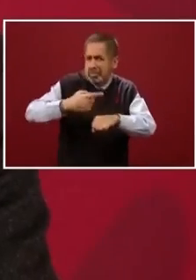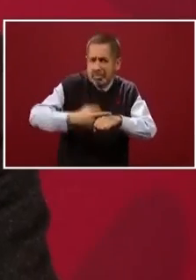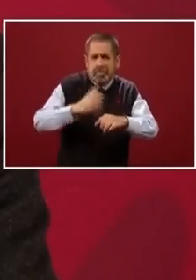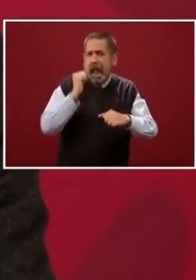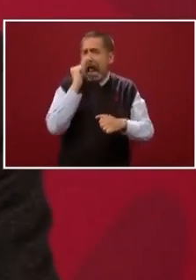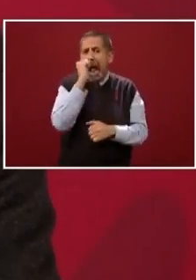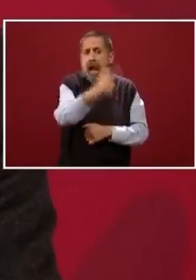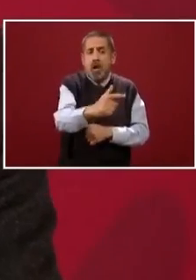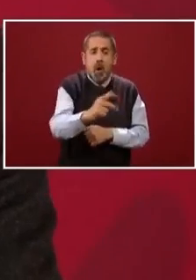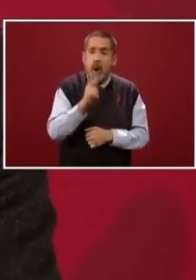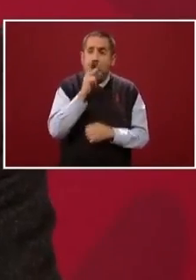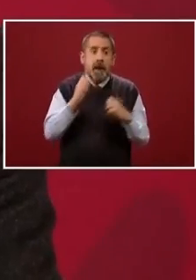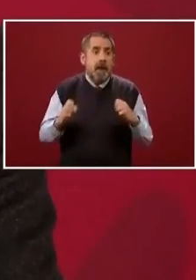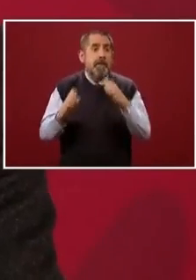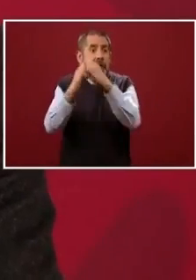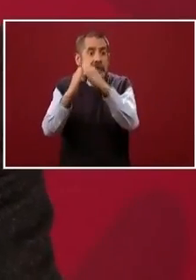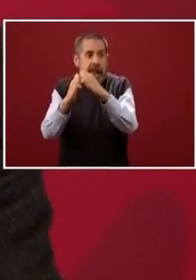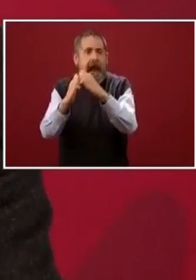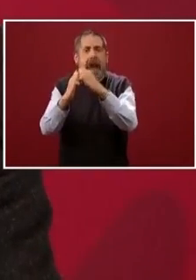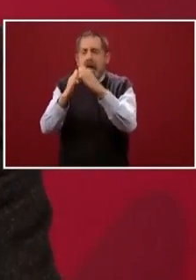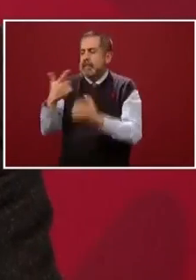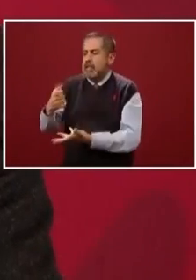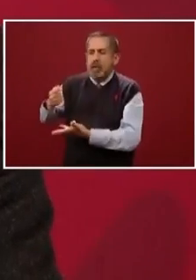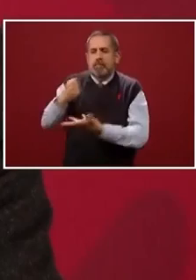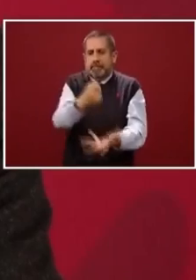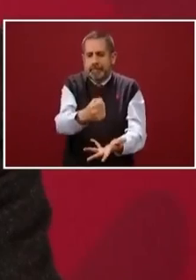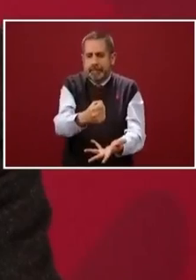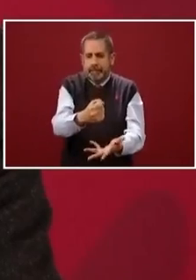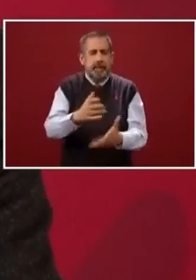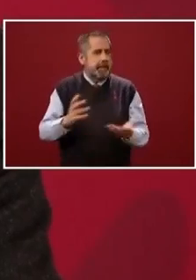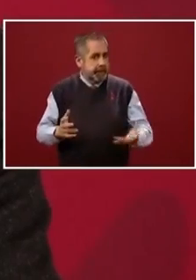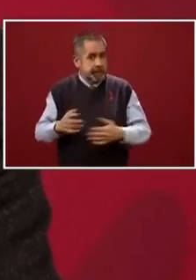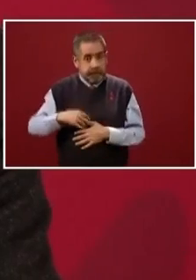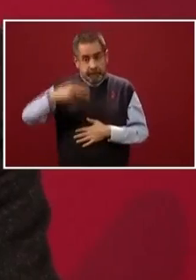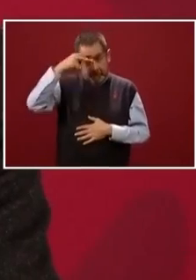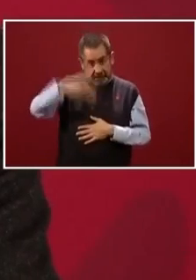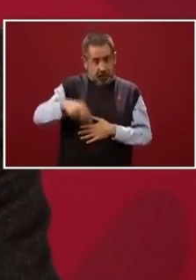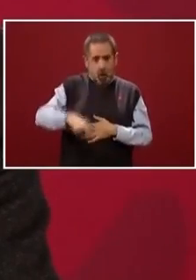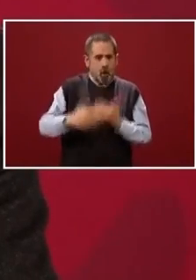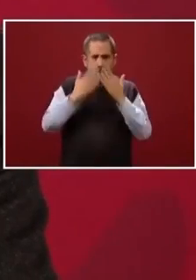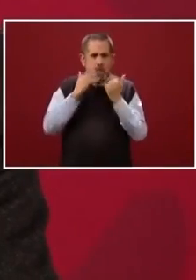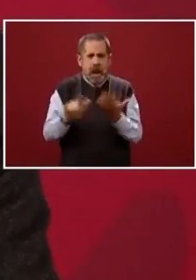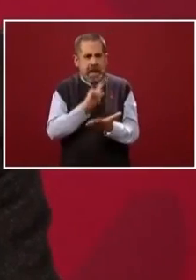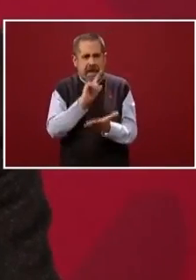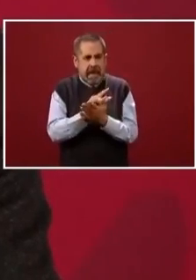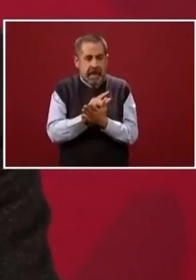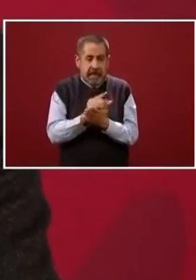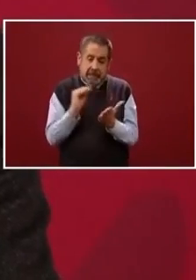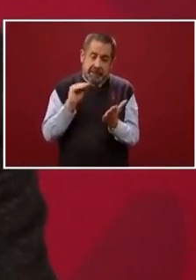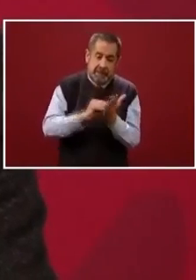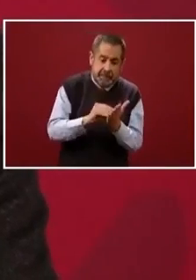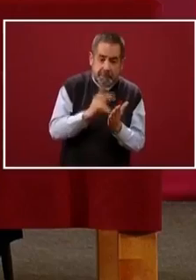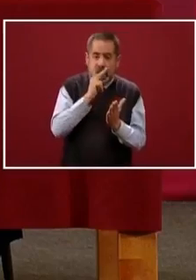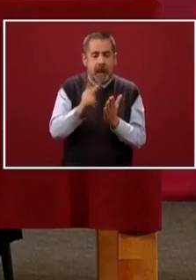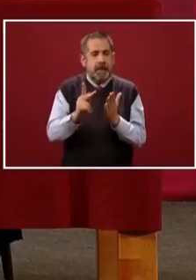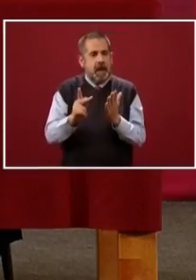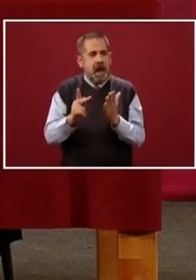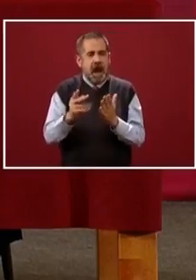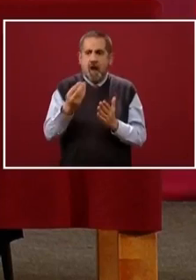sanitario, etcétera. En nuestro país no tenemos un marco legal tan restrictivo que nos